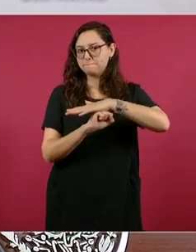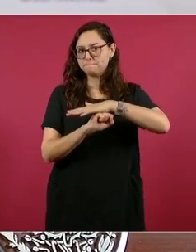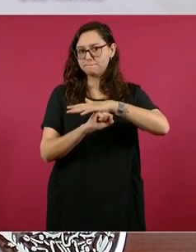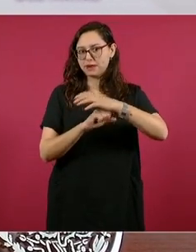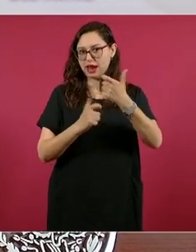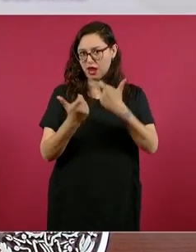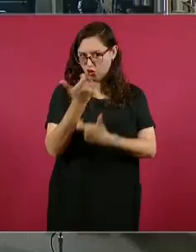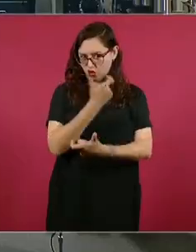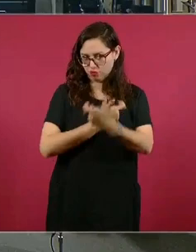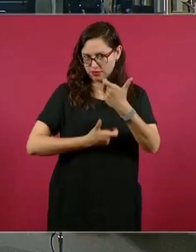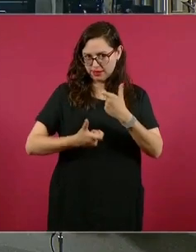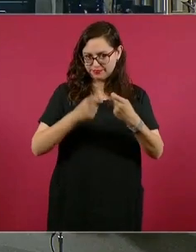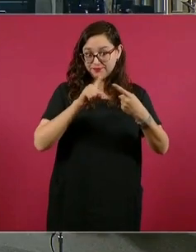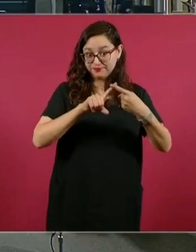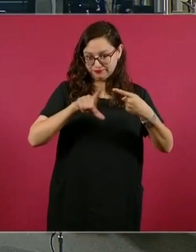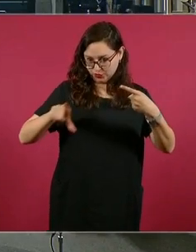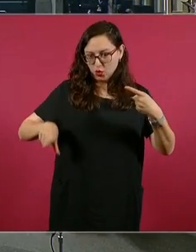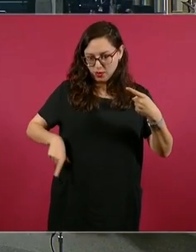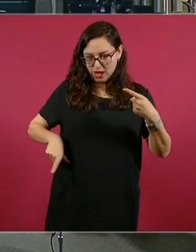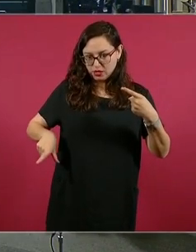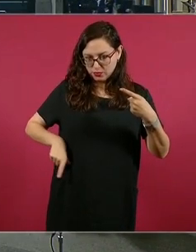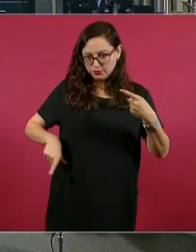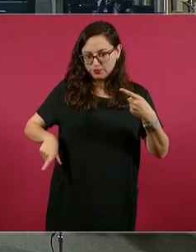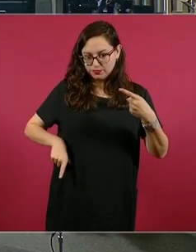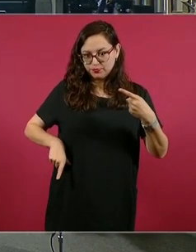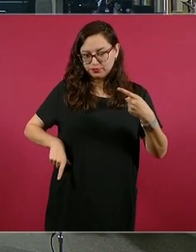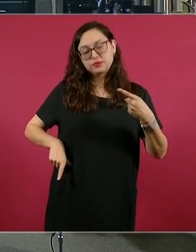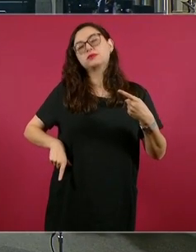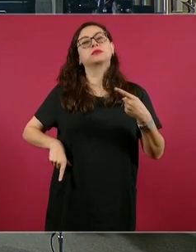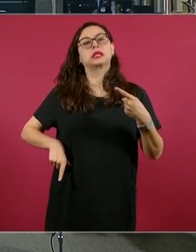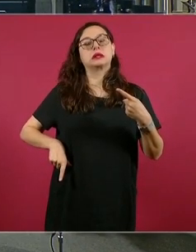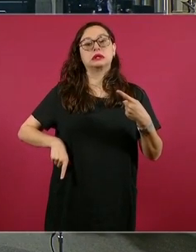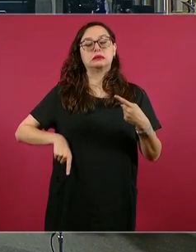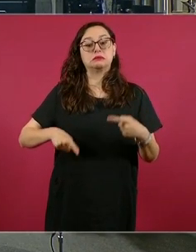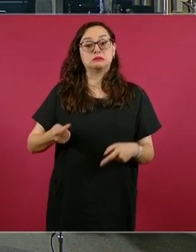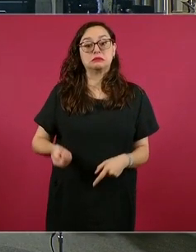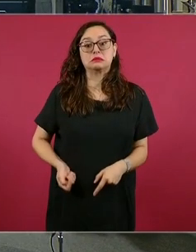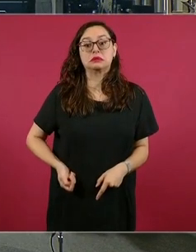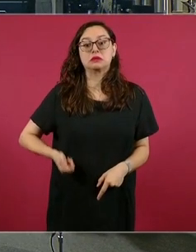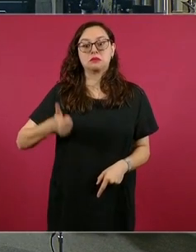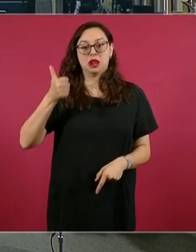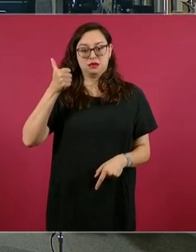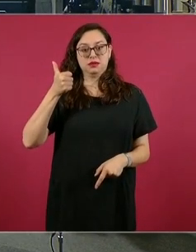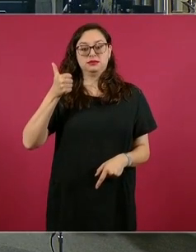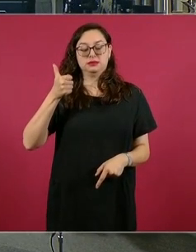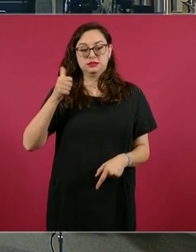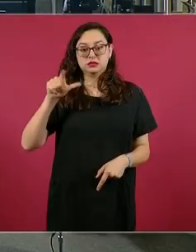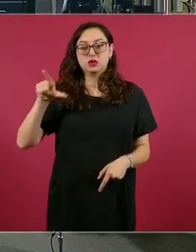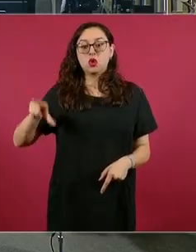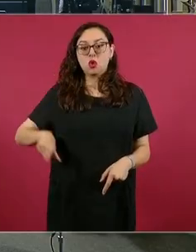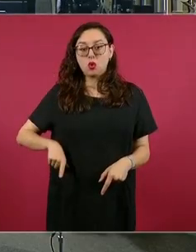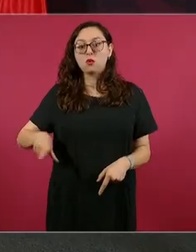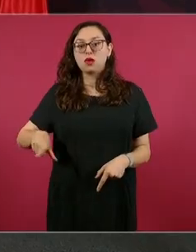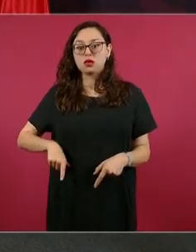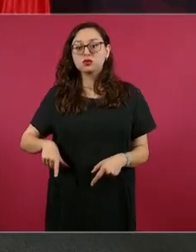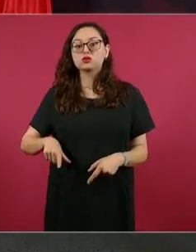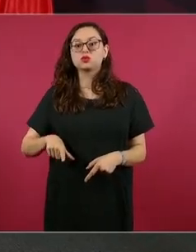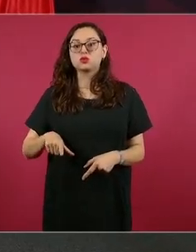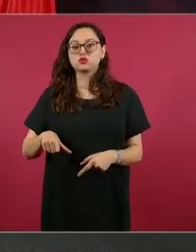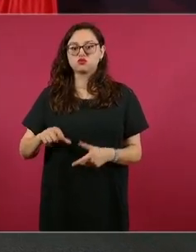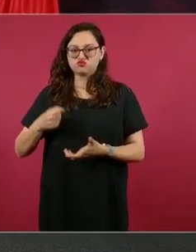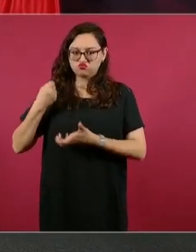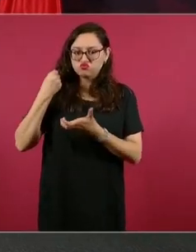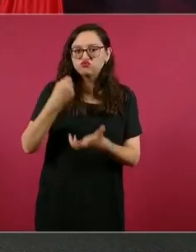el sector público, como nunca se reactivó la